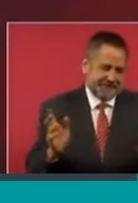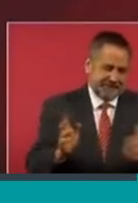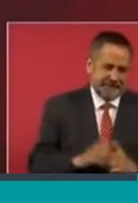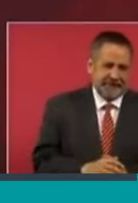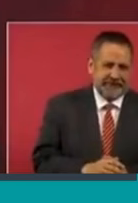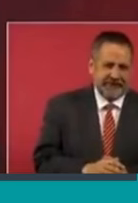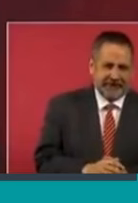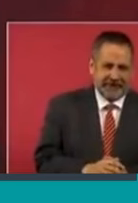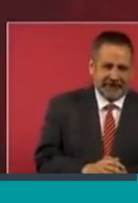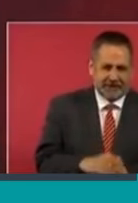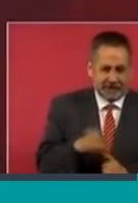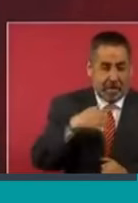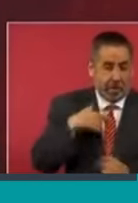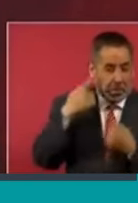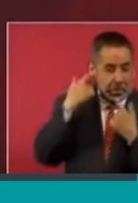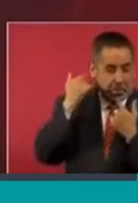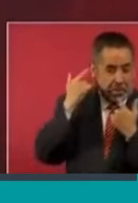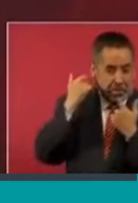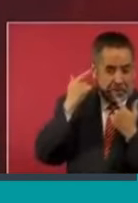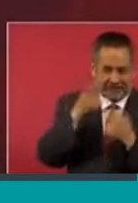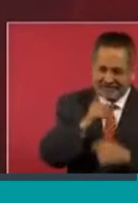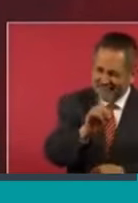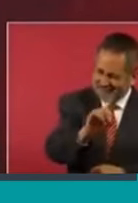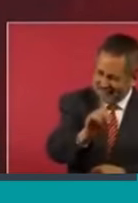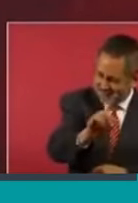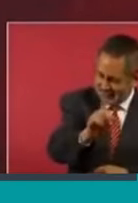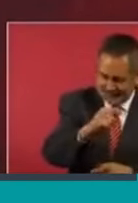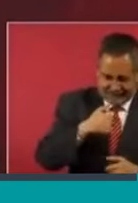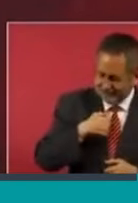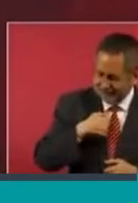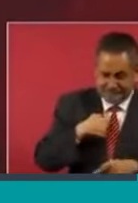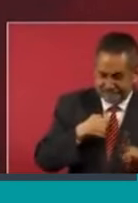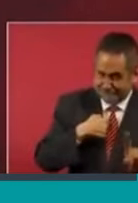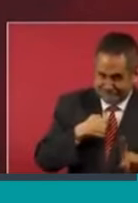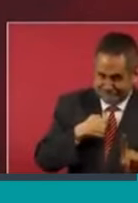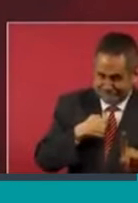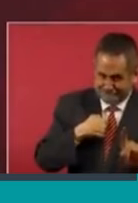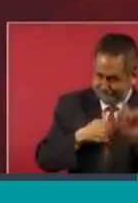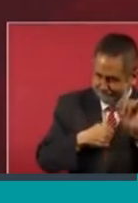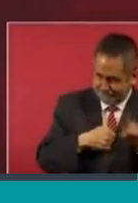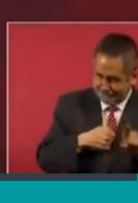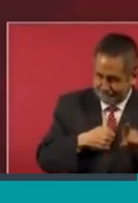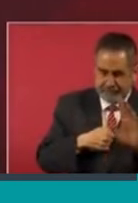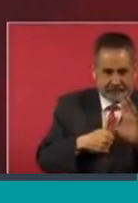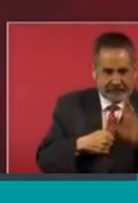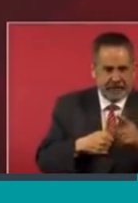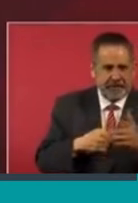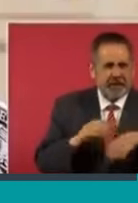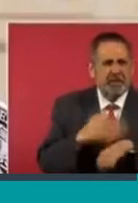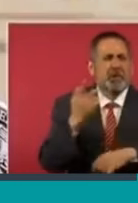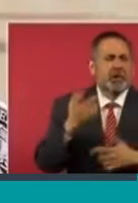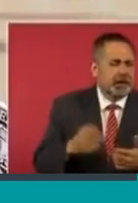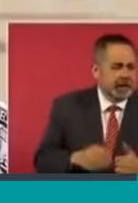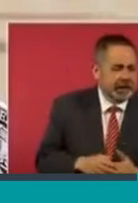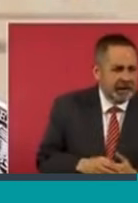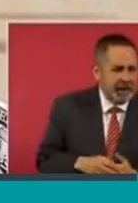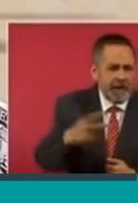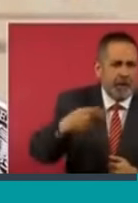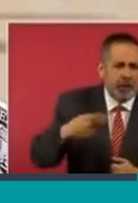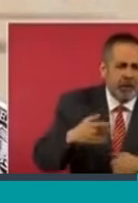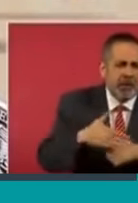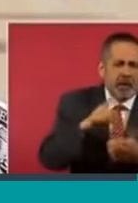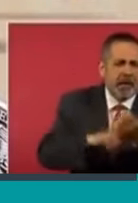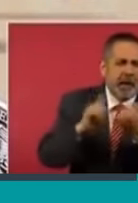No, si aquí no nos estamos chupando el dedo. O sea, no. Entonces, ¿por qué la